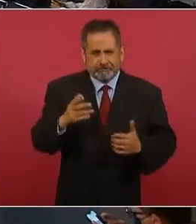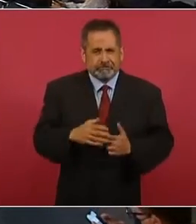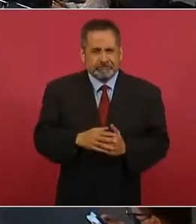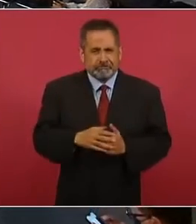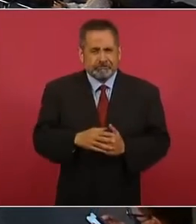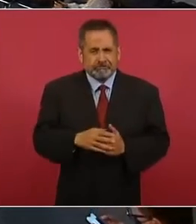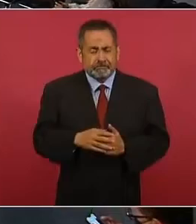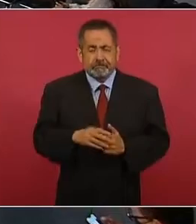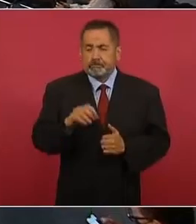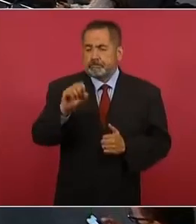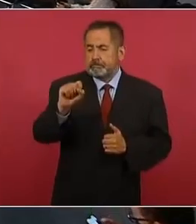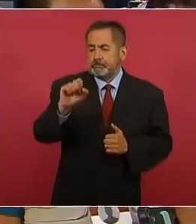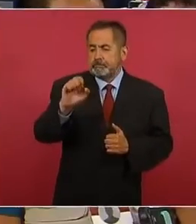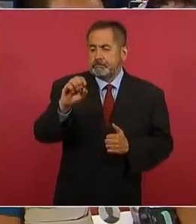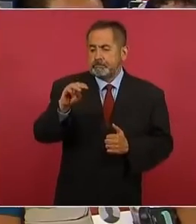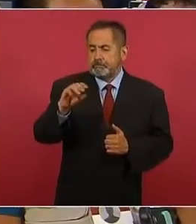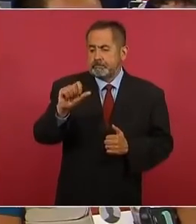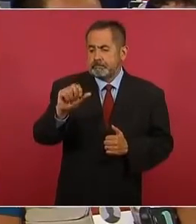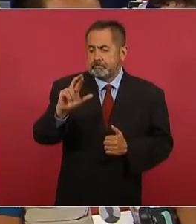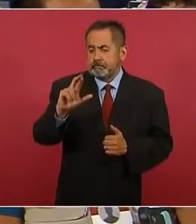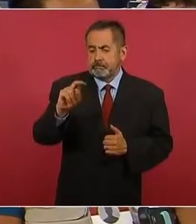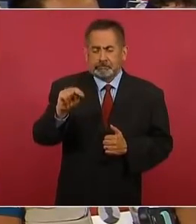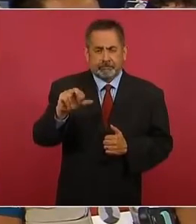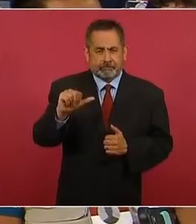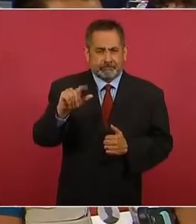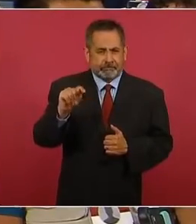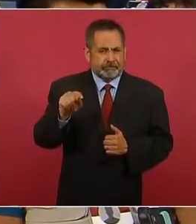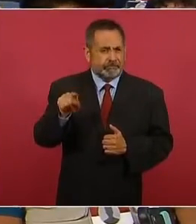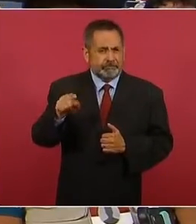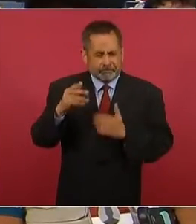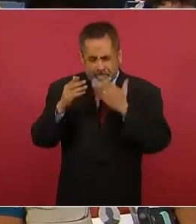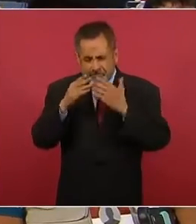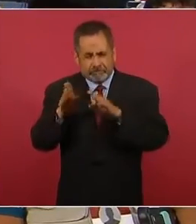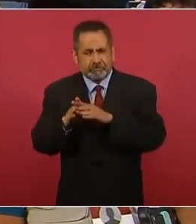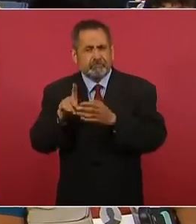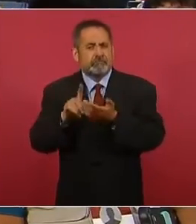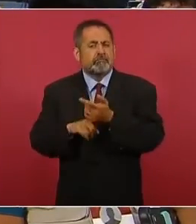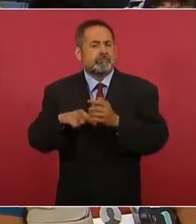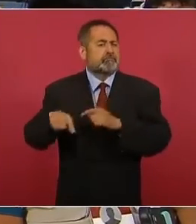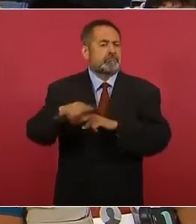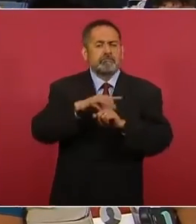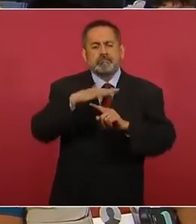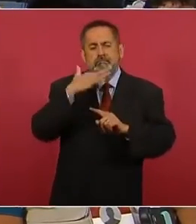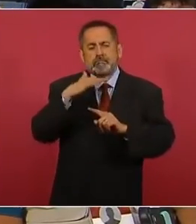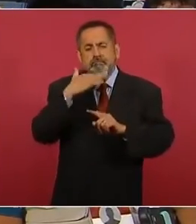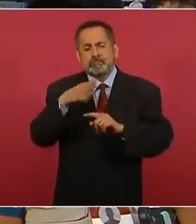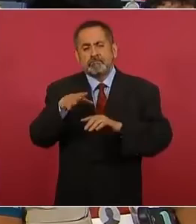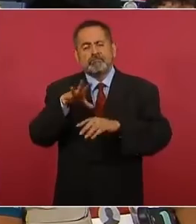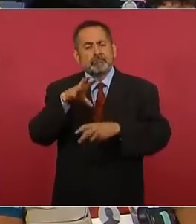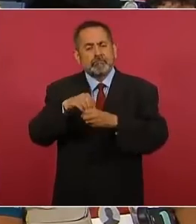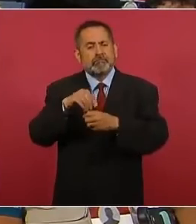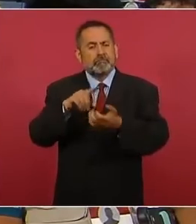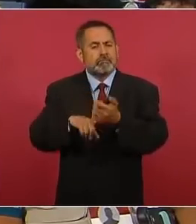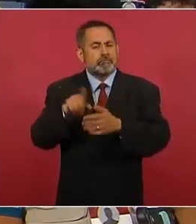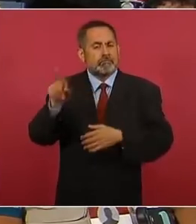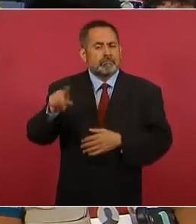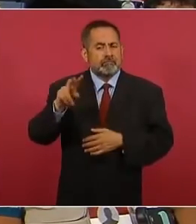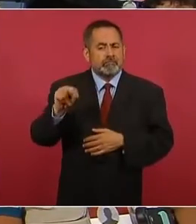en la Semarnat hizo un estudio sobre la contaminación en Nuevo